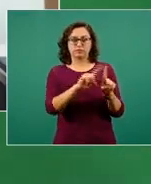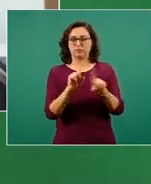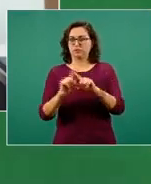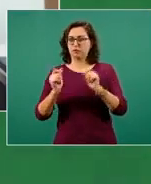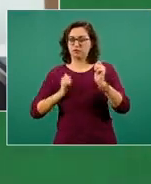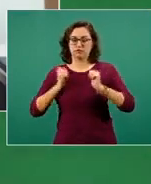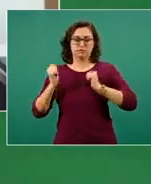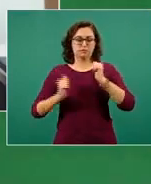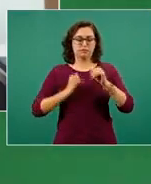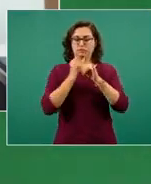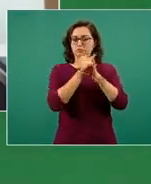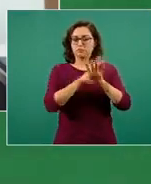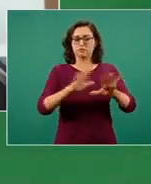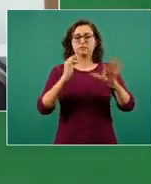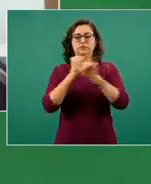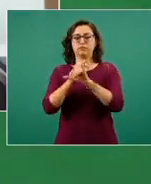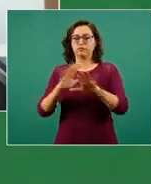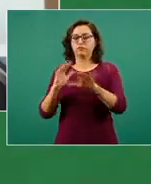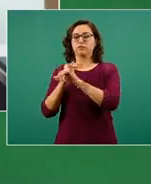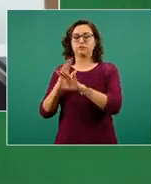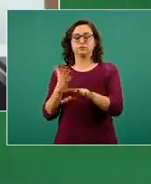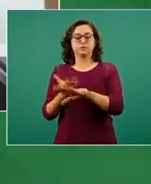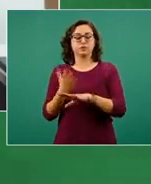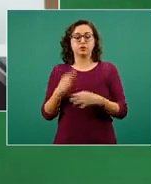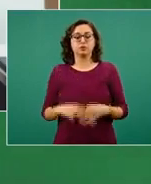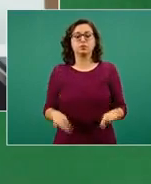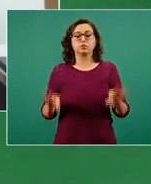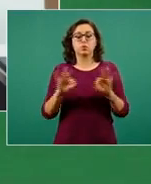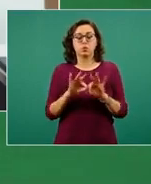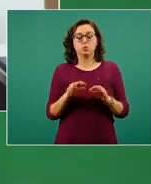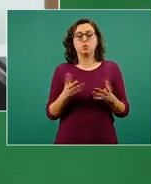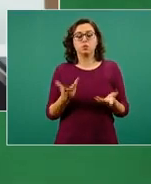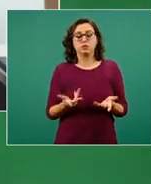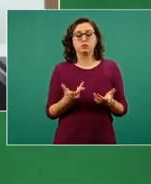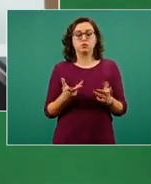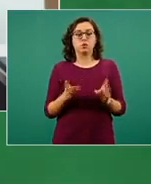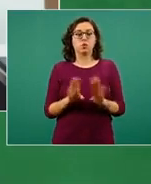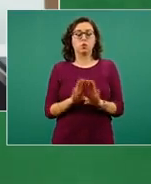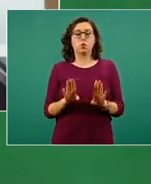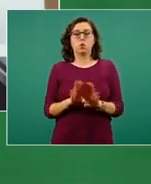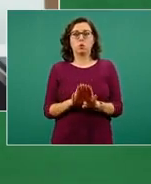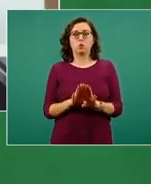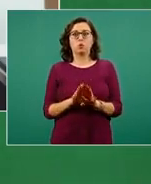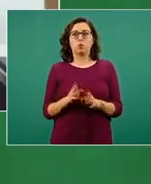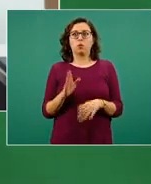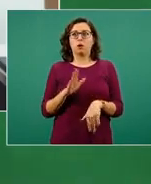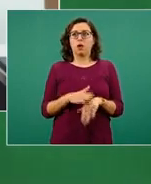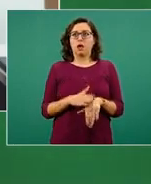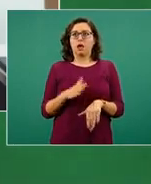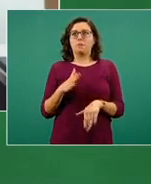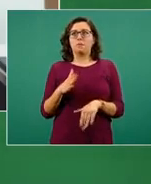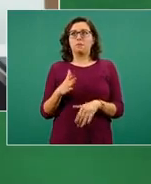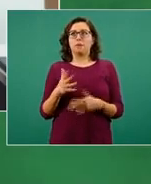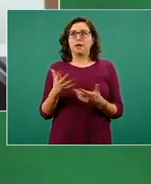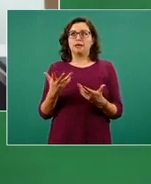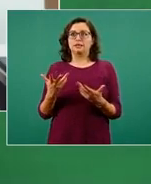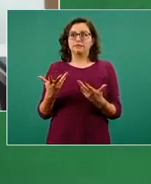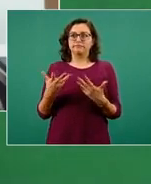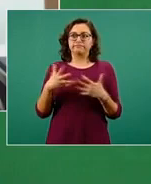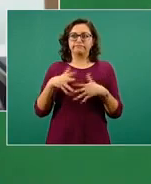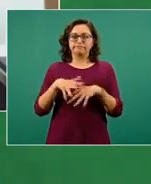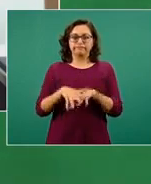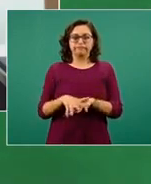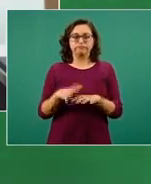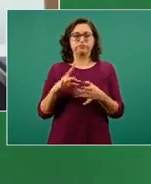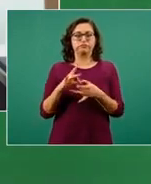importante tenerlos informados sobre el impacto y empezar a lograr tener una compenetración, porque esto no fue fácil, sino